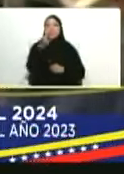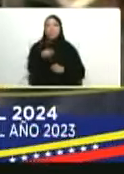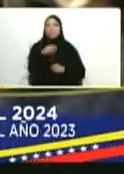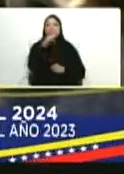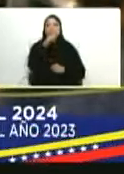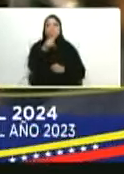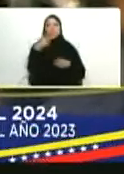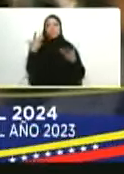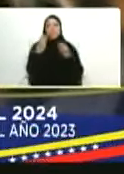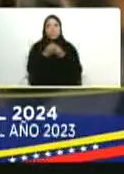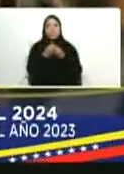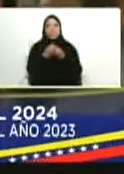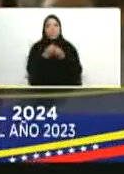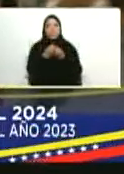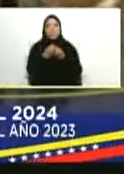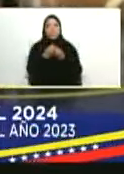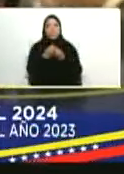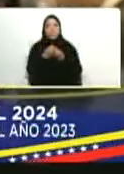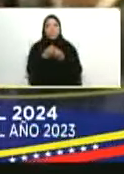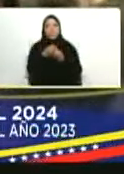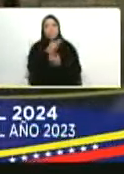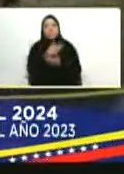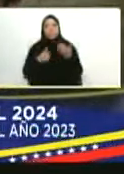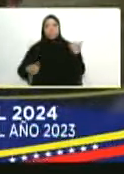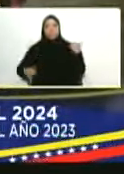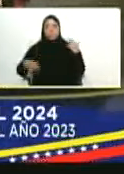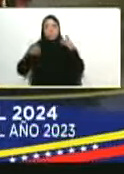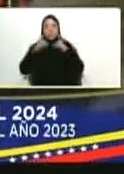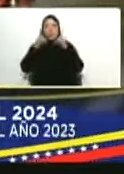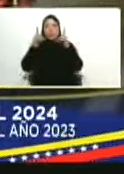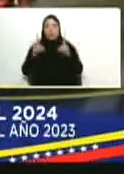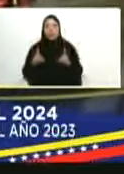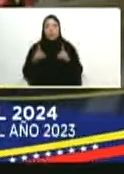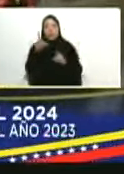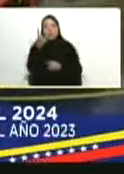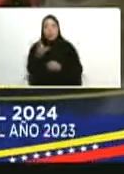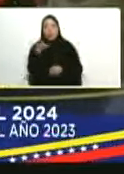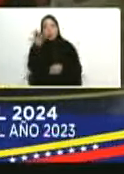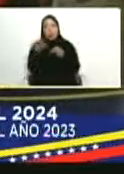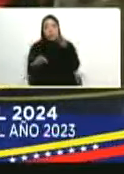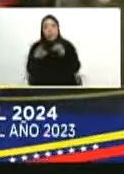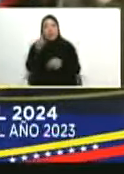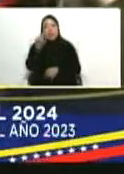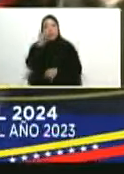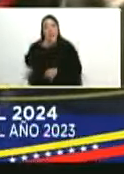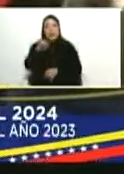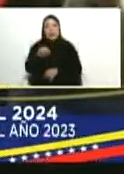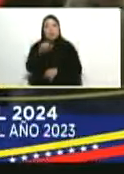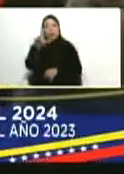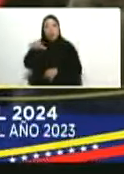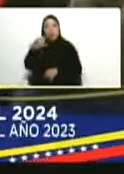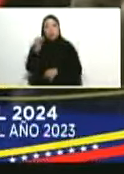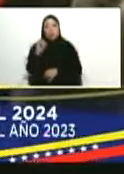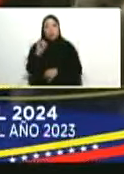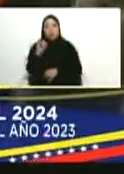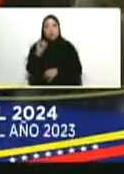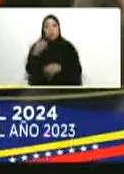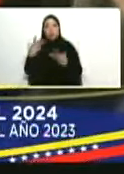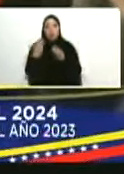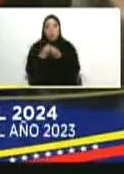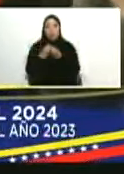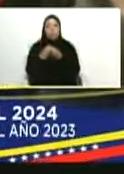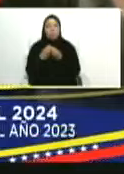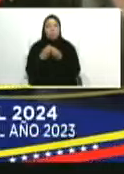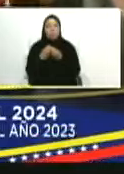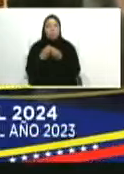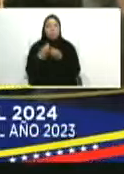también magistrados que han sido designados por el Tribunal Supremo de Justicia para que realicen el acompañamiento al